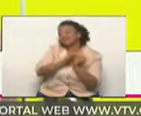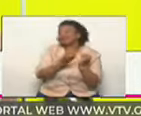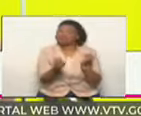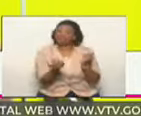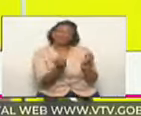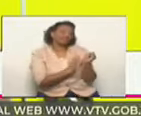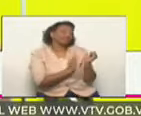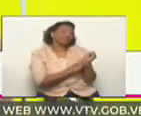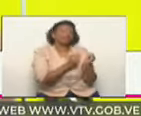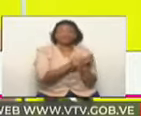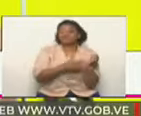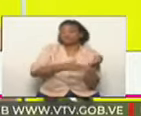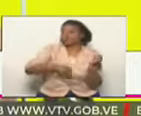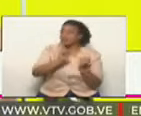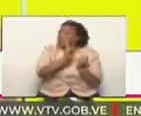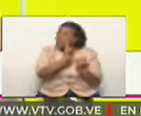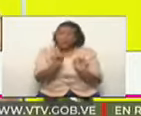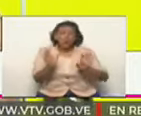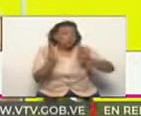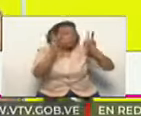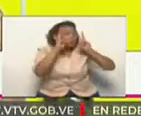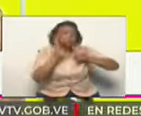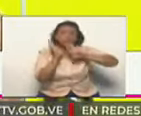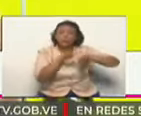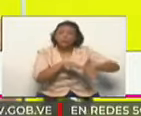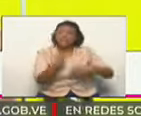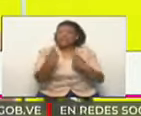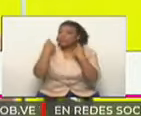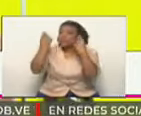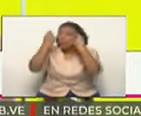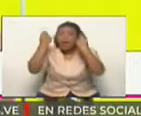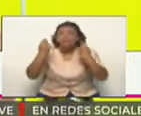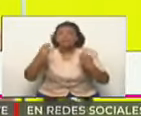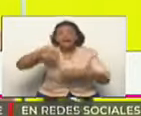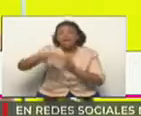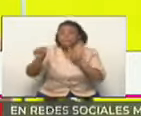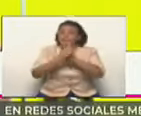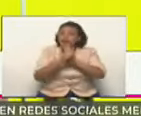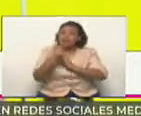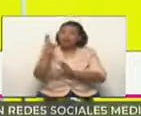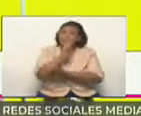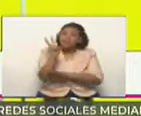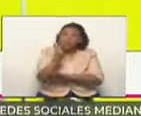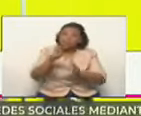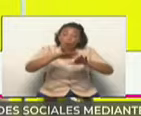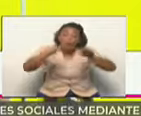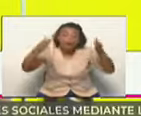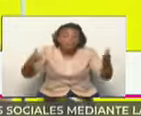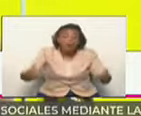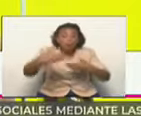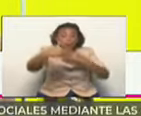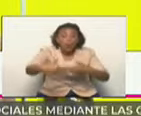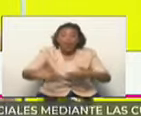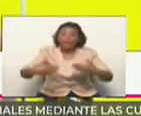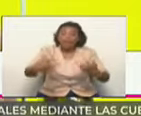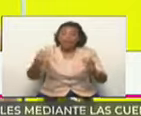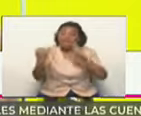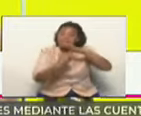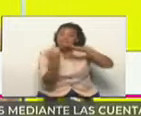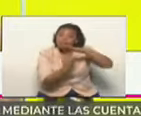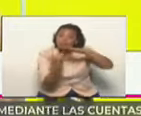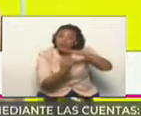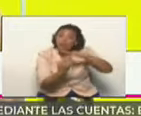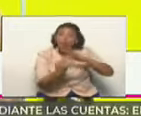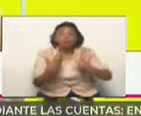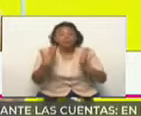nuestros empresarios. Dentro de la campaña del Hecho en Venezuela se ha creado una mesa de trabajo conjunta con diferentes entes que tienen